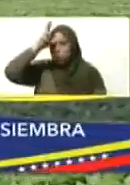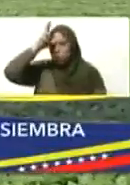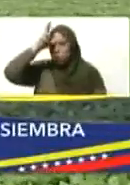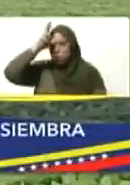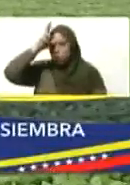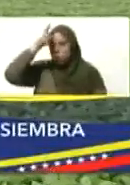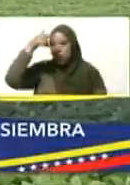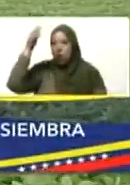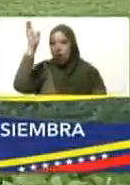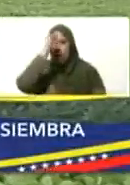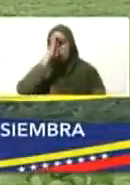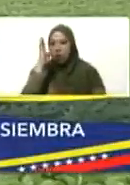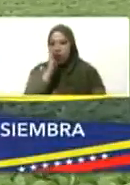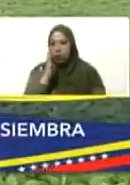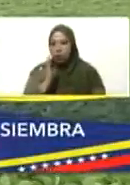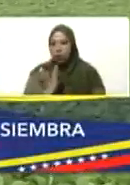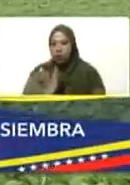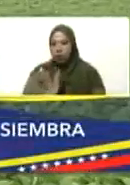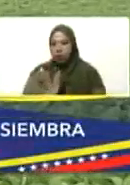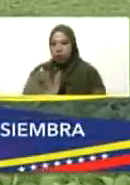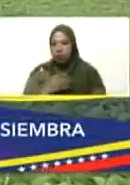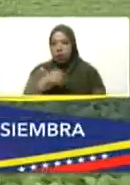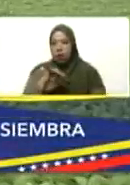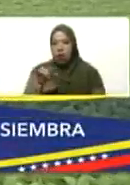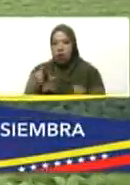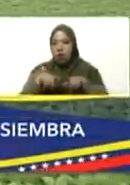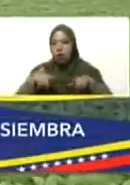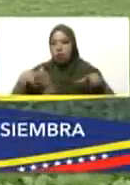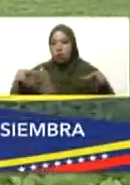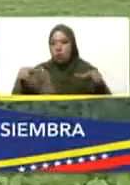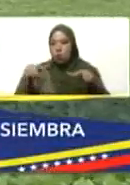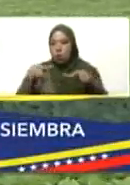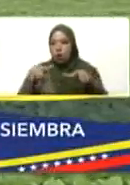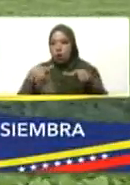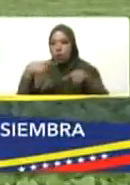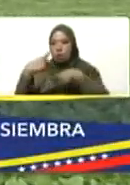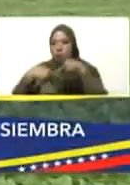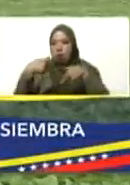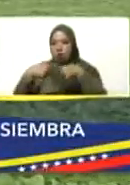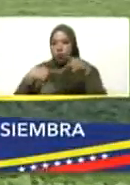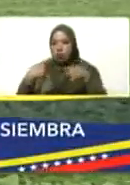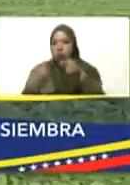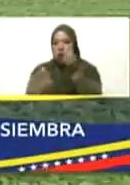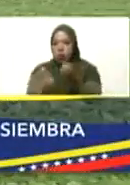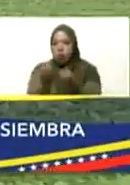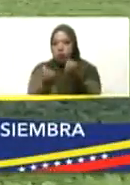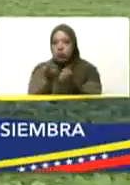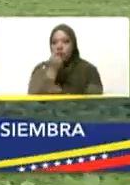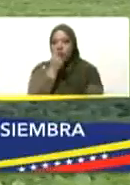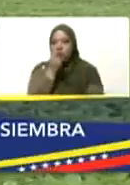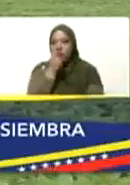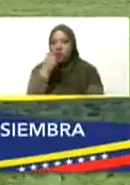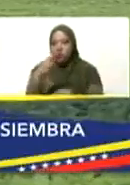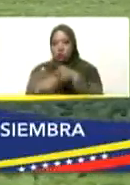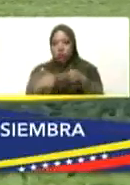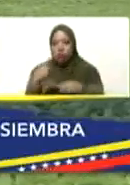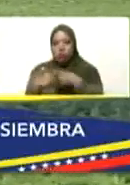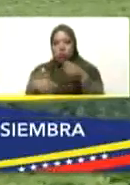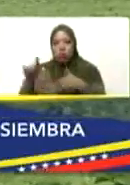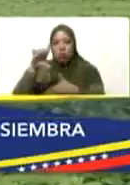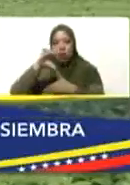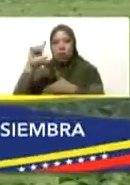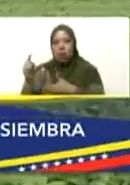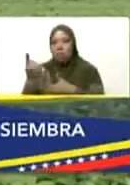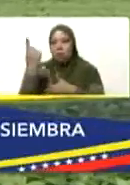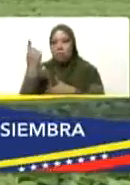brasileros. Esta es la tierra para producir alimentos. Venezuela va a estar en el centro mundial de la producción de